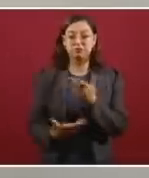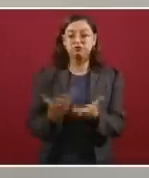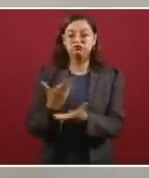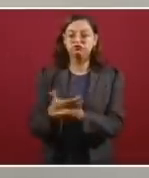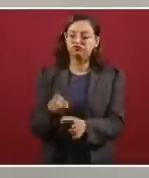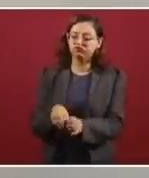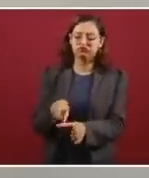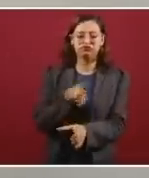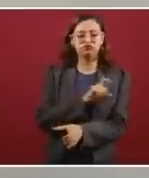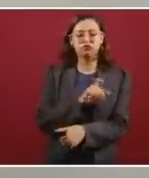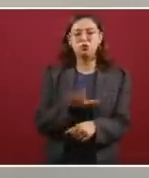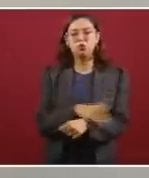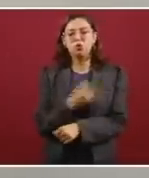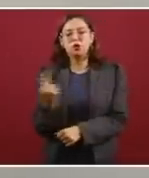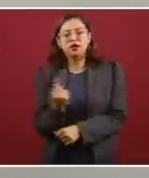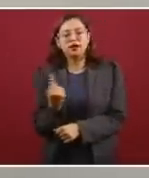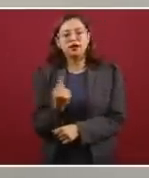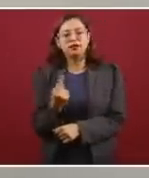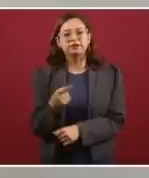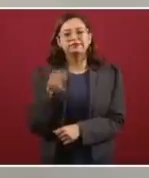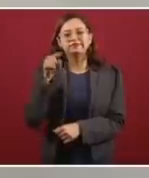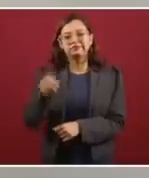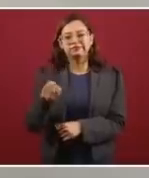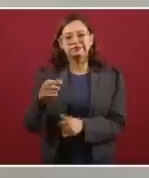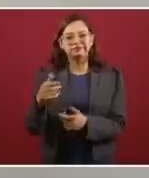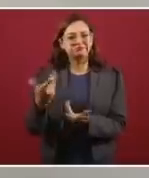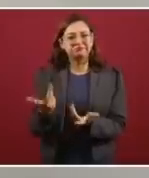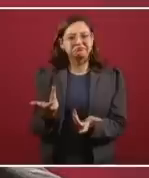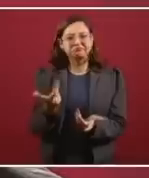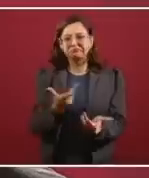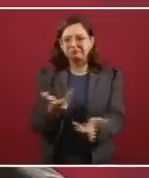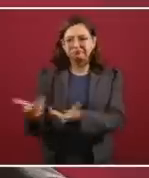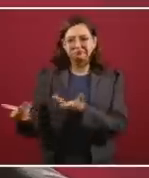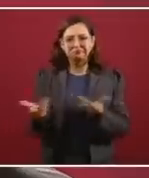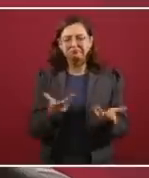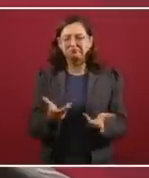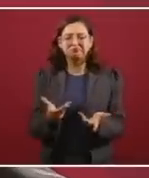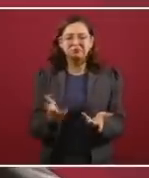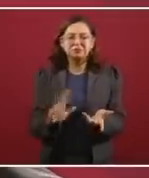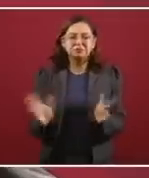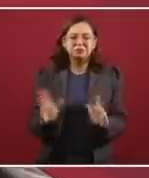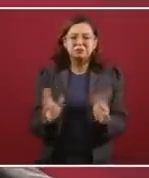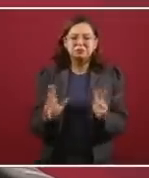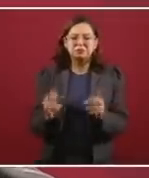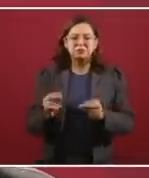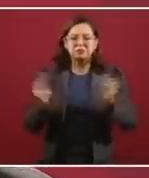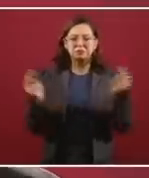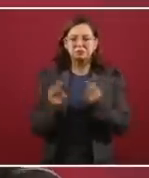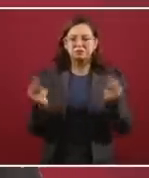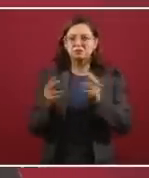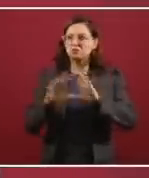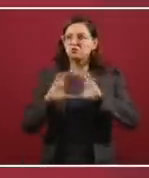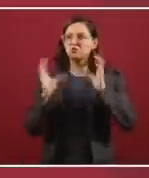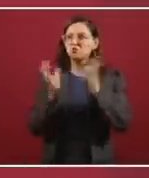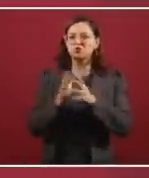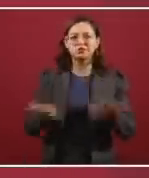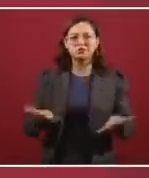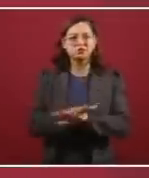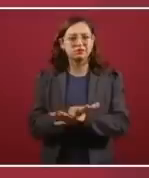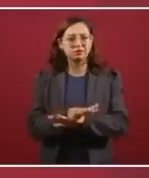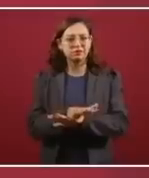era que ese tratado ya no tenía razón de ser en las actuales condiciones del mundo y